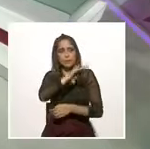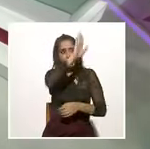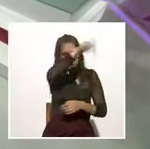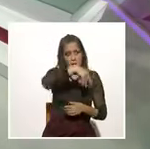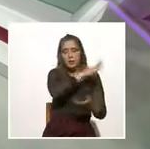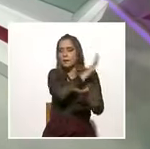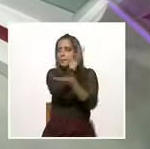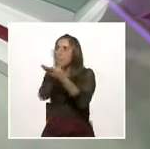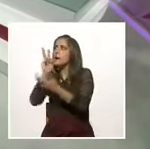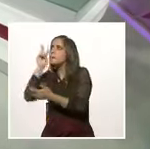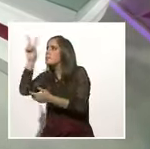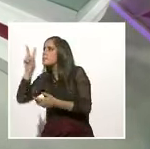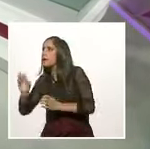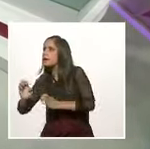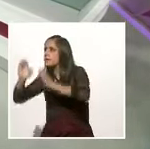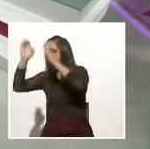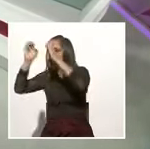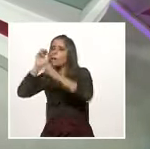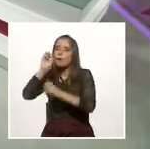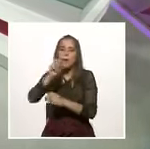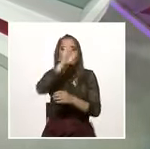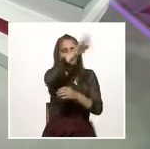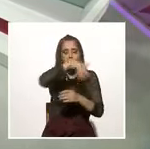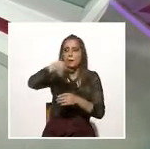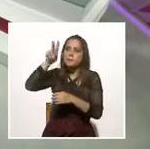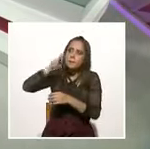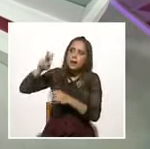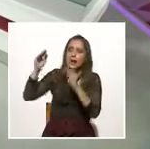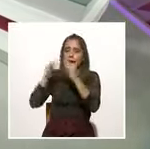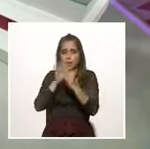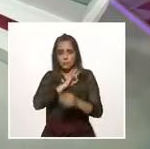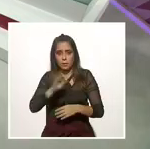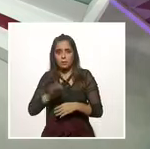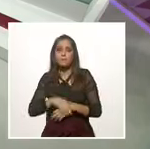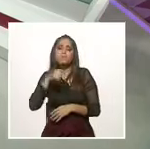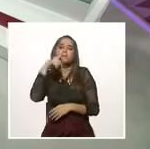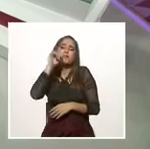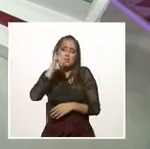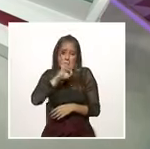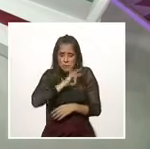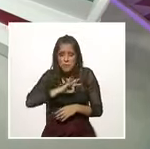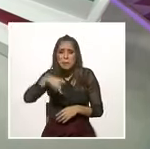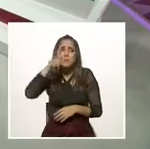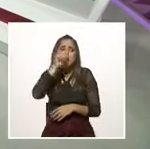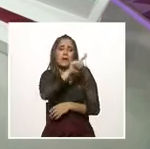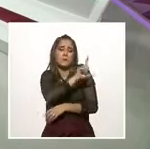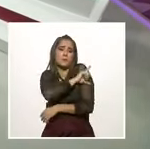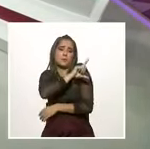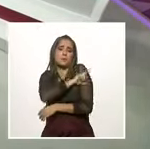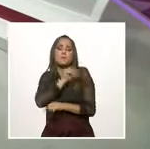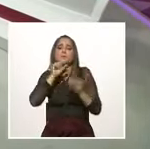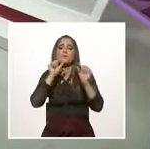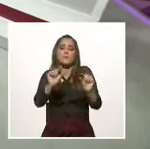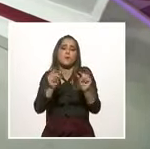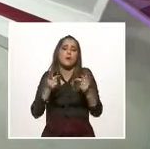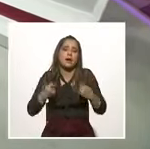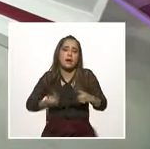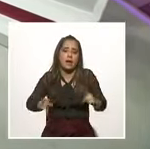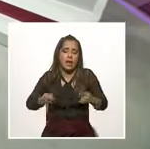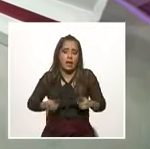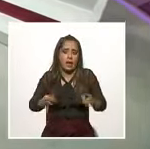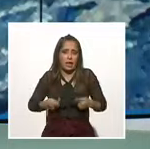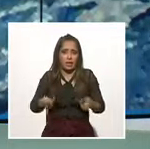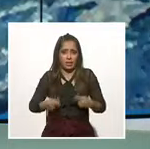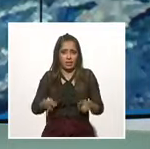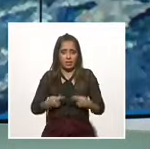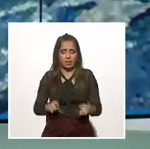dar una asesoría, tal vez a un edificio? Mira, es posible, pero no se dan abasto. O sea, realmente no hay tantos recursos como para que Protección Civil